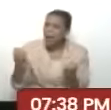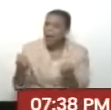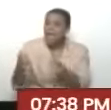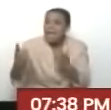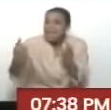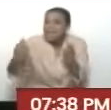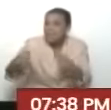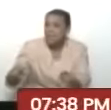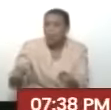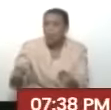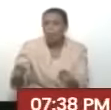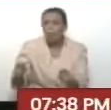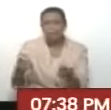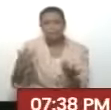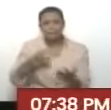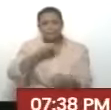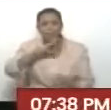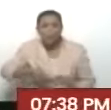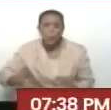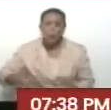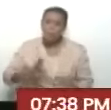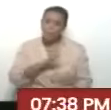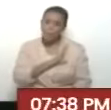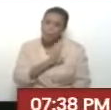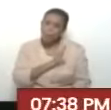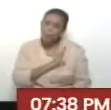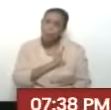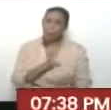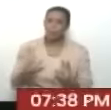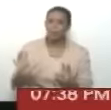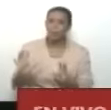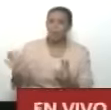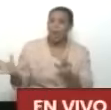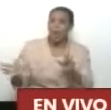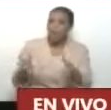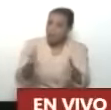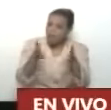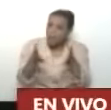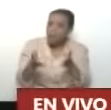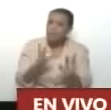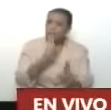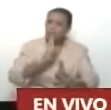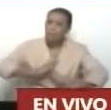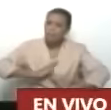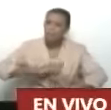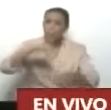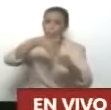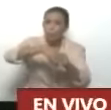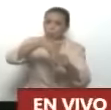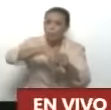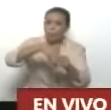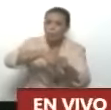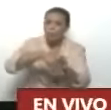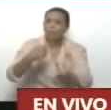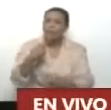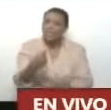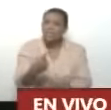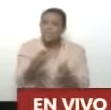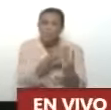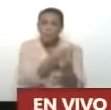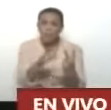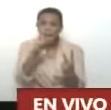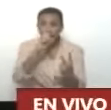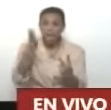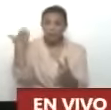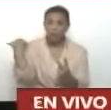tratar de manchar y enturbiar los tremendos resultados del referéndum consultivo, han dicho dos cosas desde